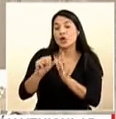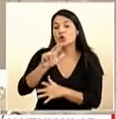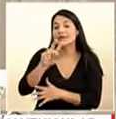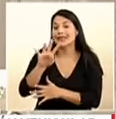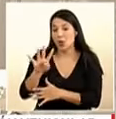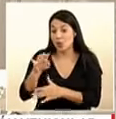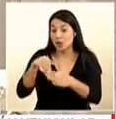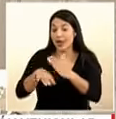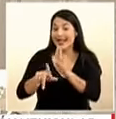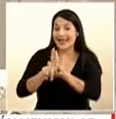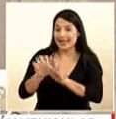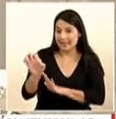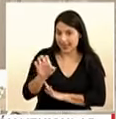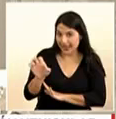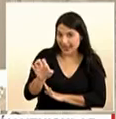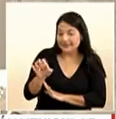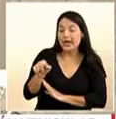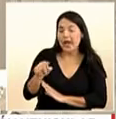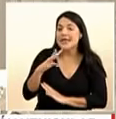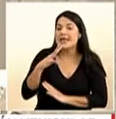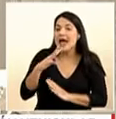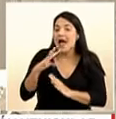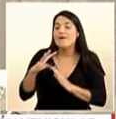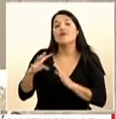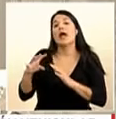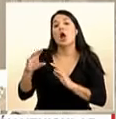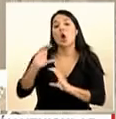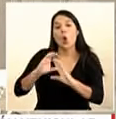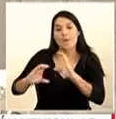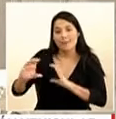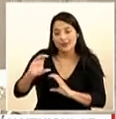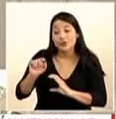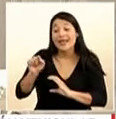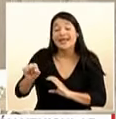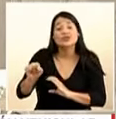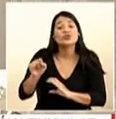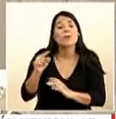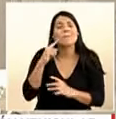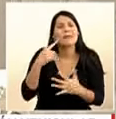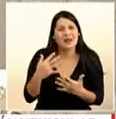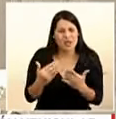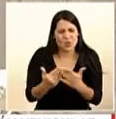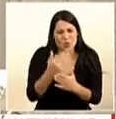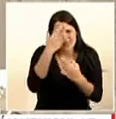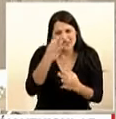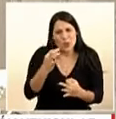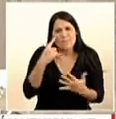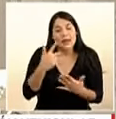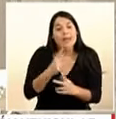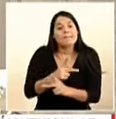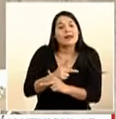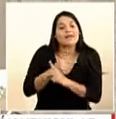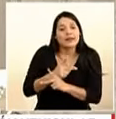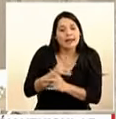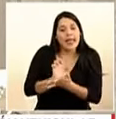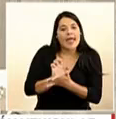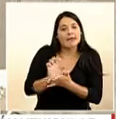parcial de las actividades comerciales son medidas eminentemente prevén son medidas orientadas a evitar que